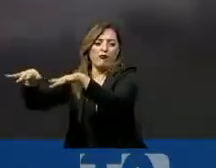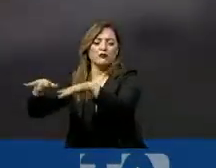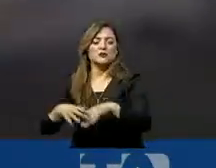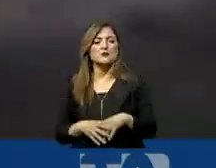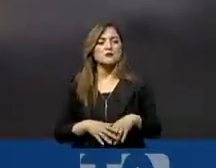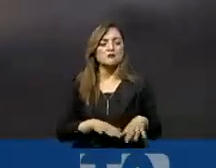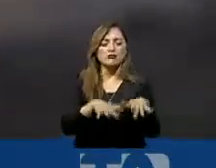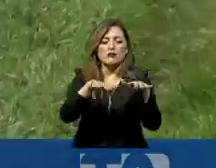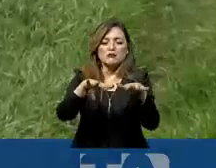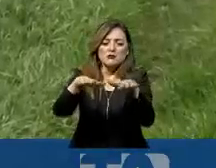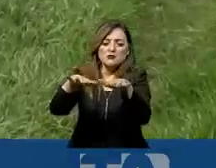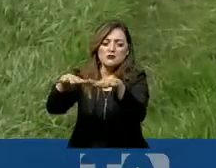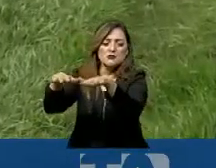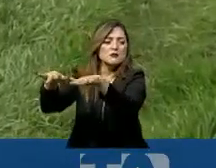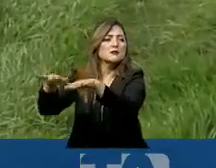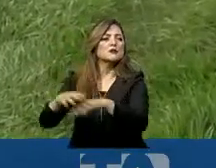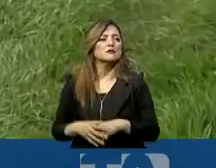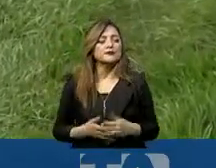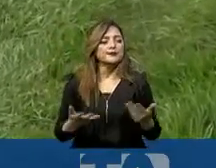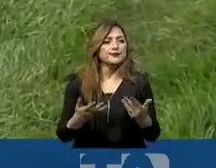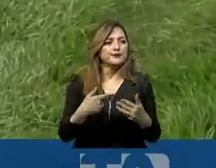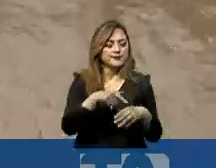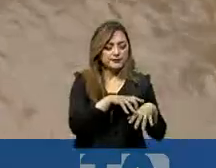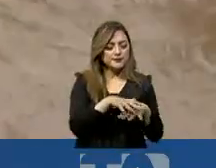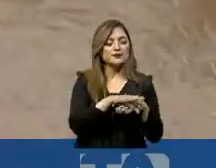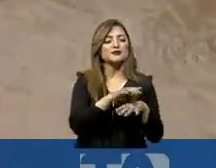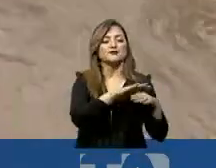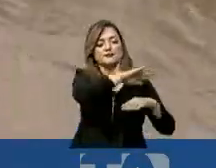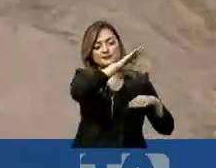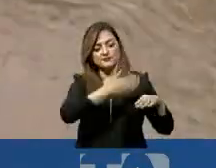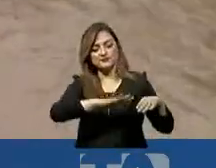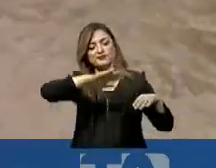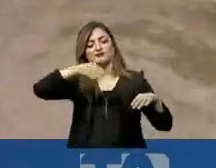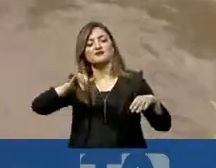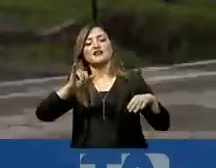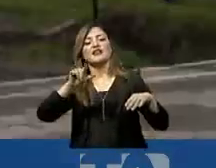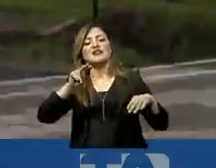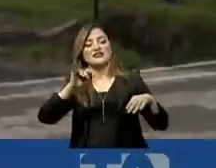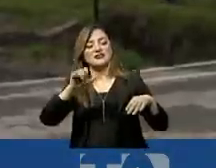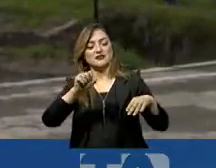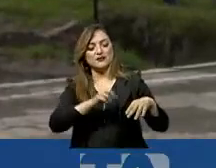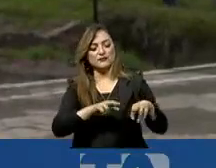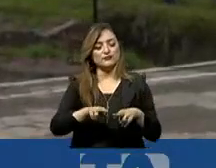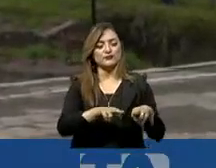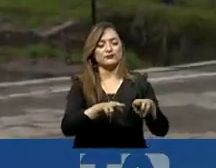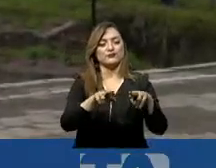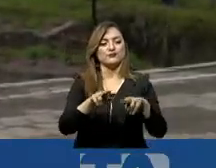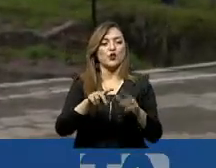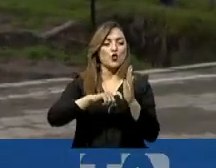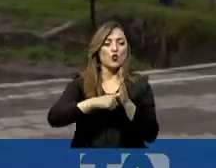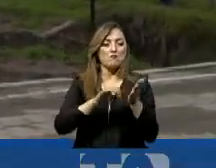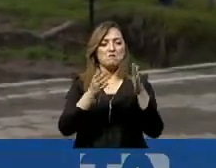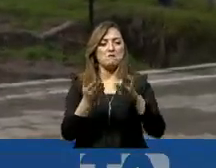de Tanicuchín. Sus aguas nacen en los Ilinizas y desembocan en el río Cutuchi. Se han muerto